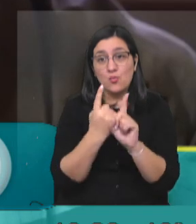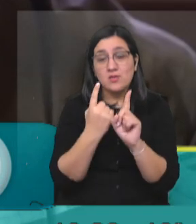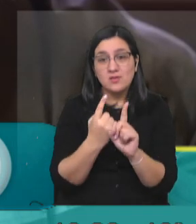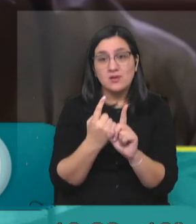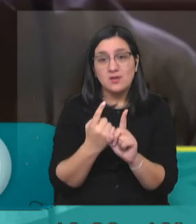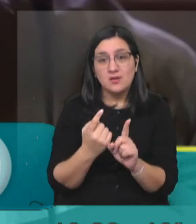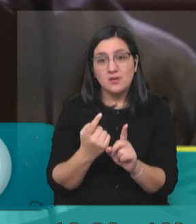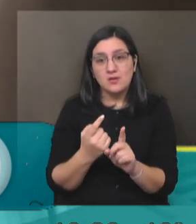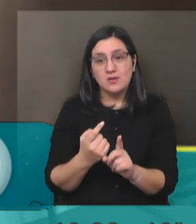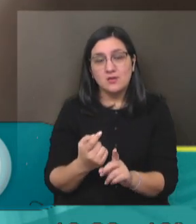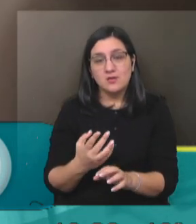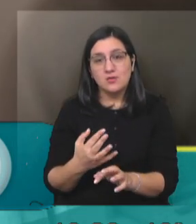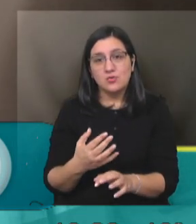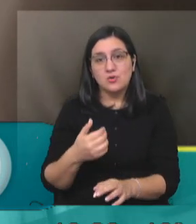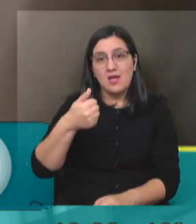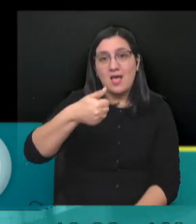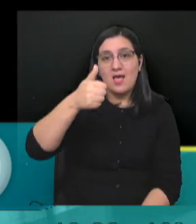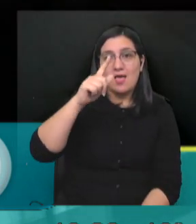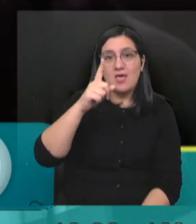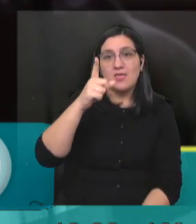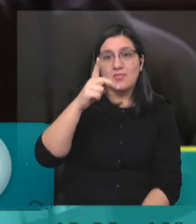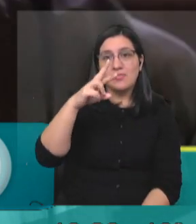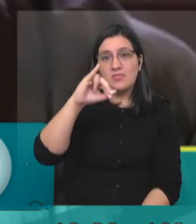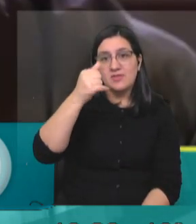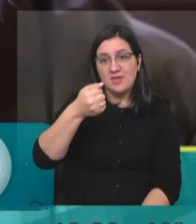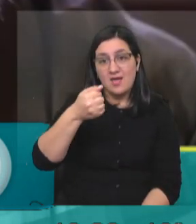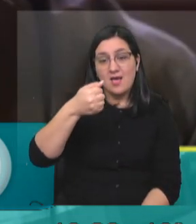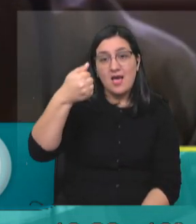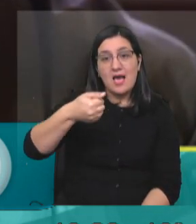con Adria Arjona. Adria.